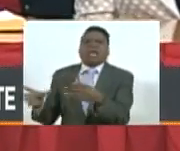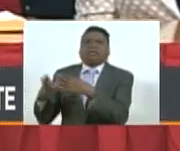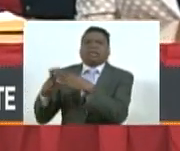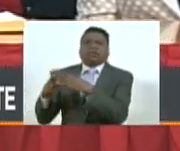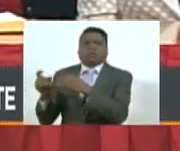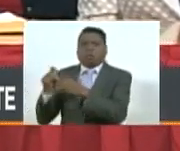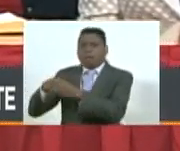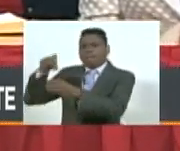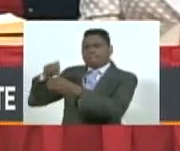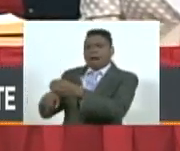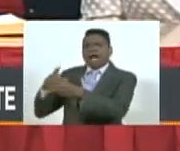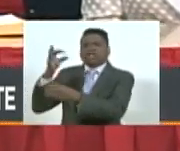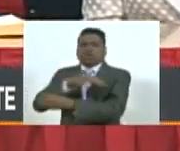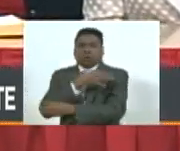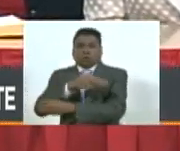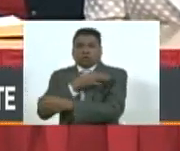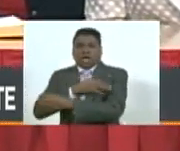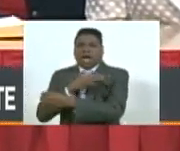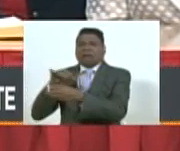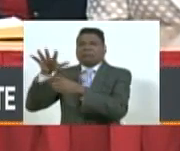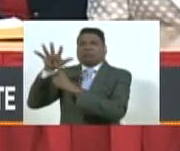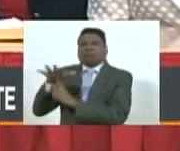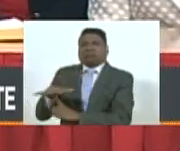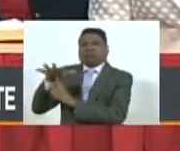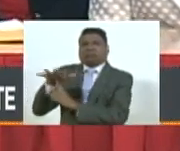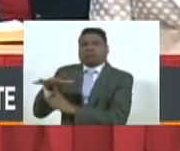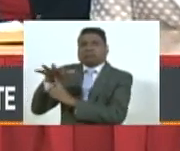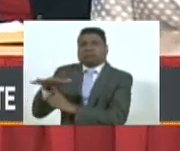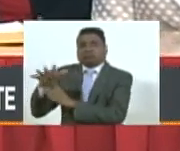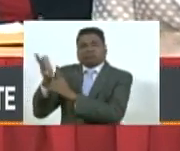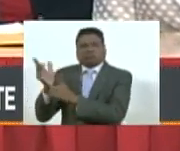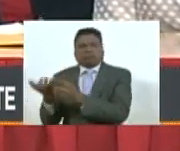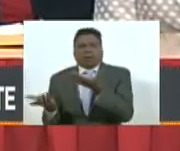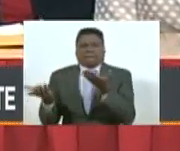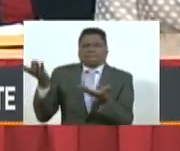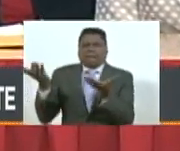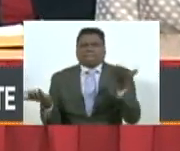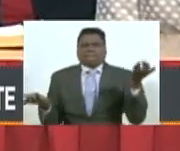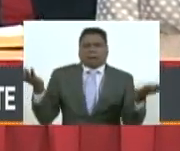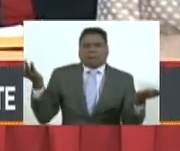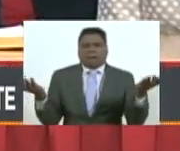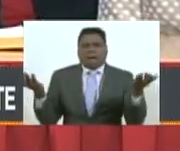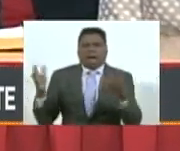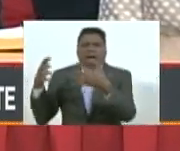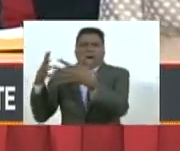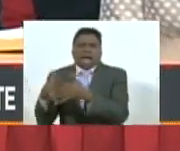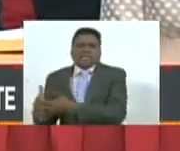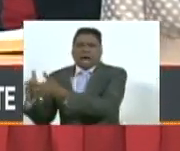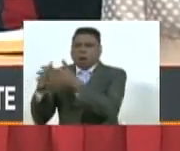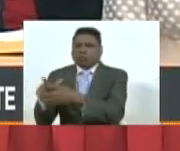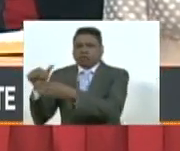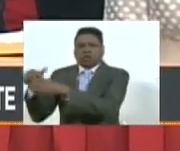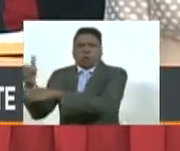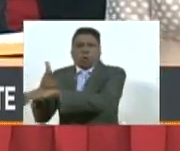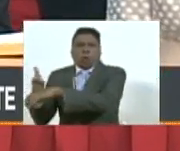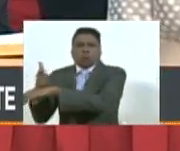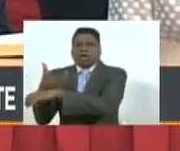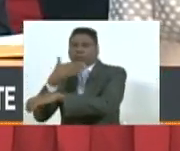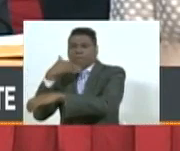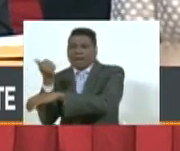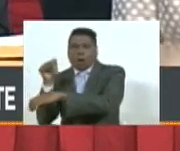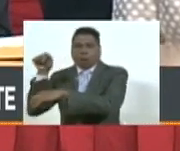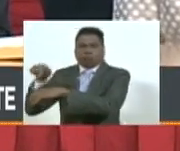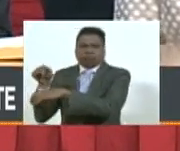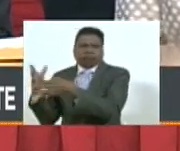social, el modelo de la subordinación a potencias extranjeras, a gobiernos extranjeros, y que en